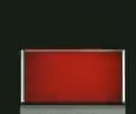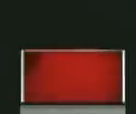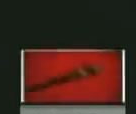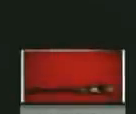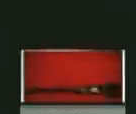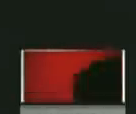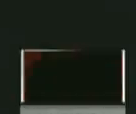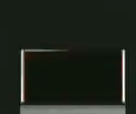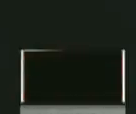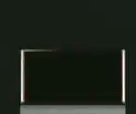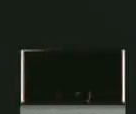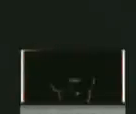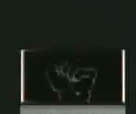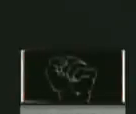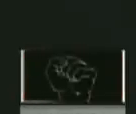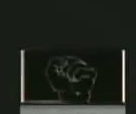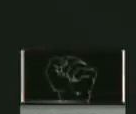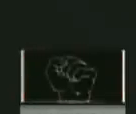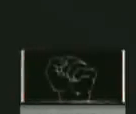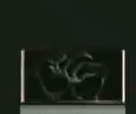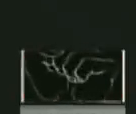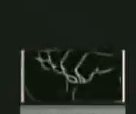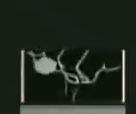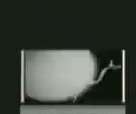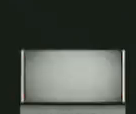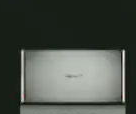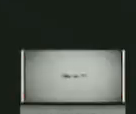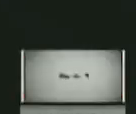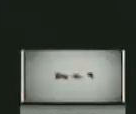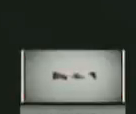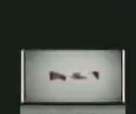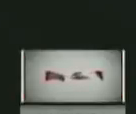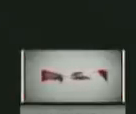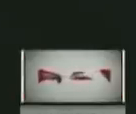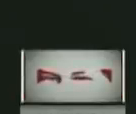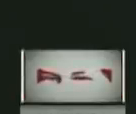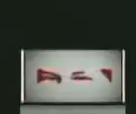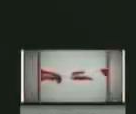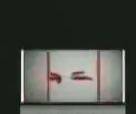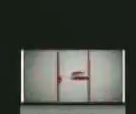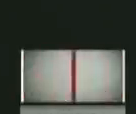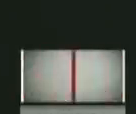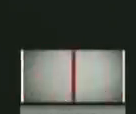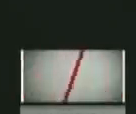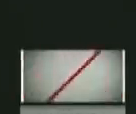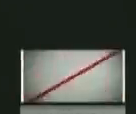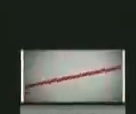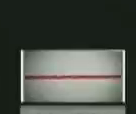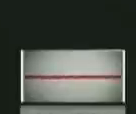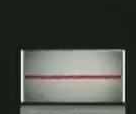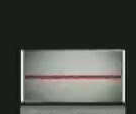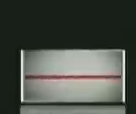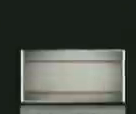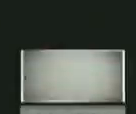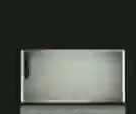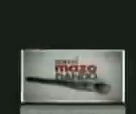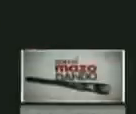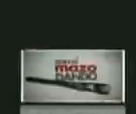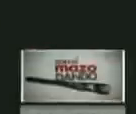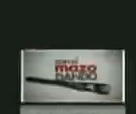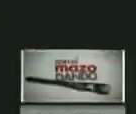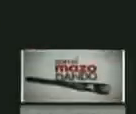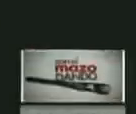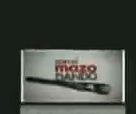de la batalla de la victoria, la batalla de la juventud rebelde, revolucionaria, independentista, de la